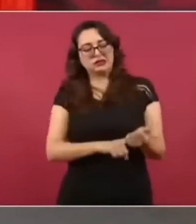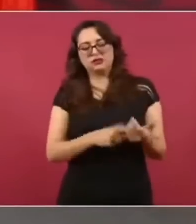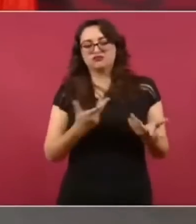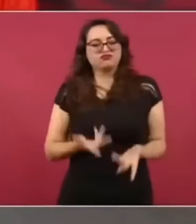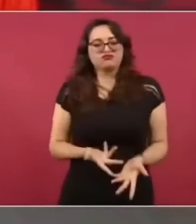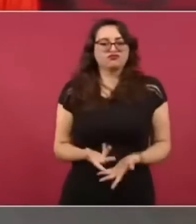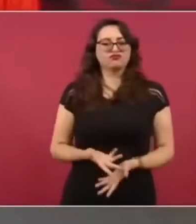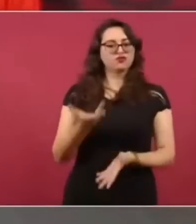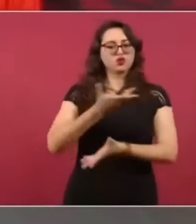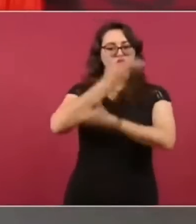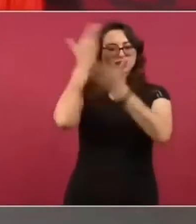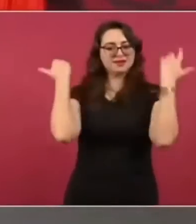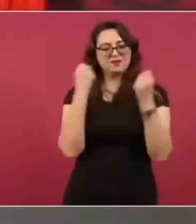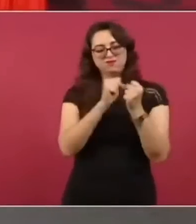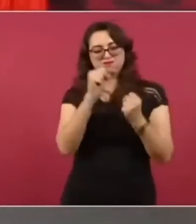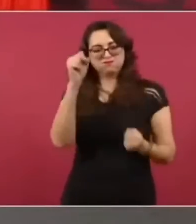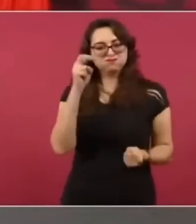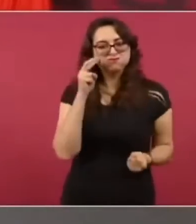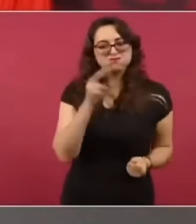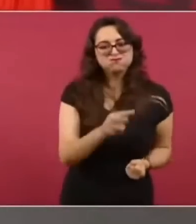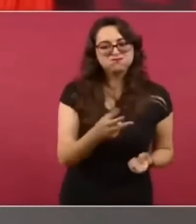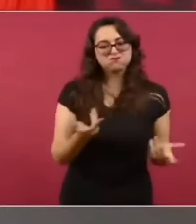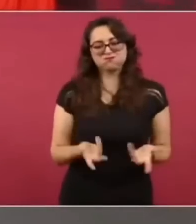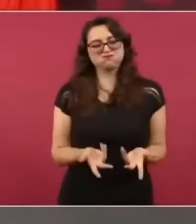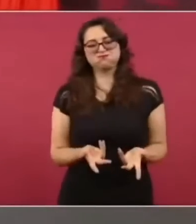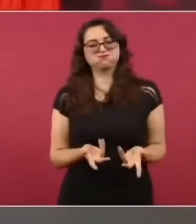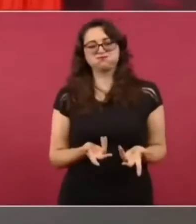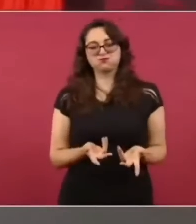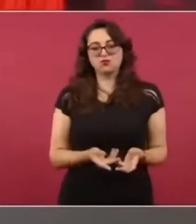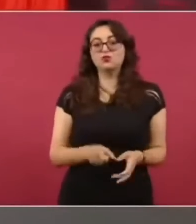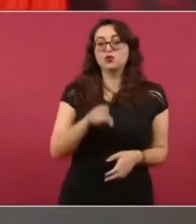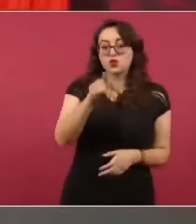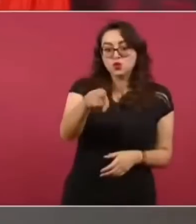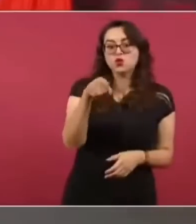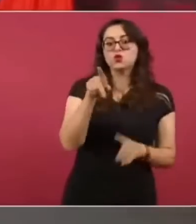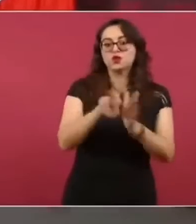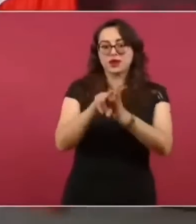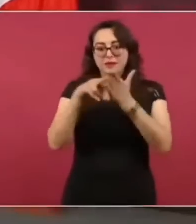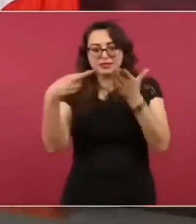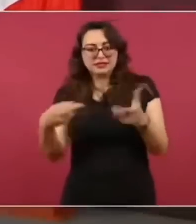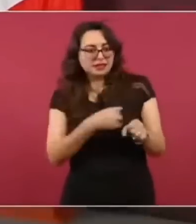quiénes eran contratados para llevar a cabo